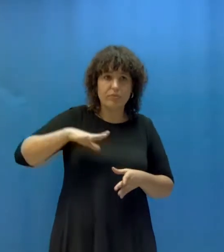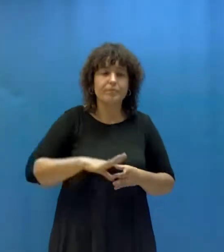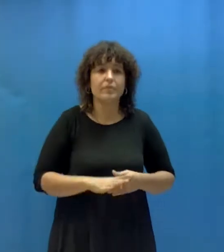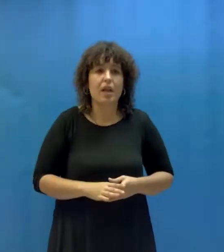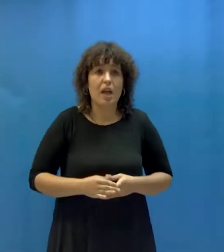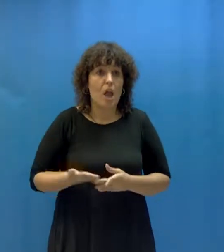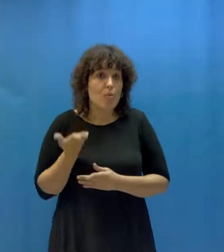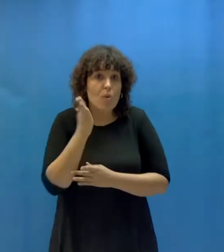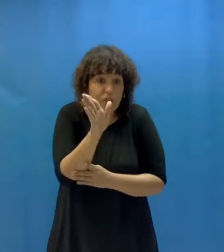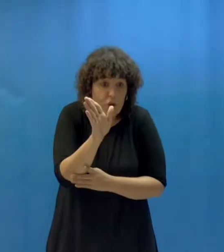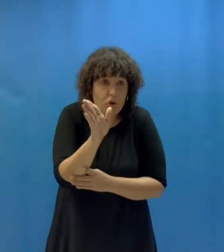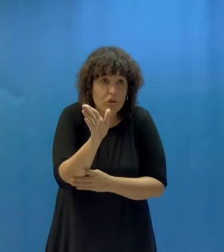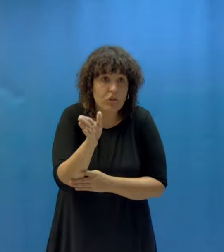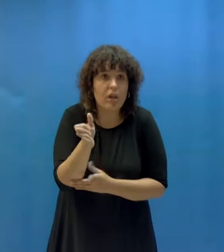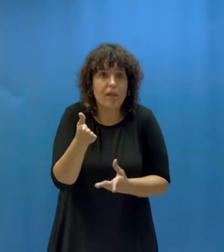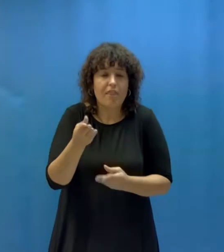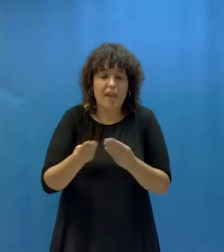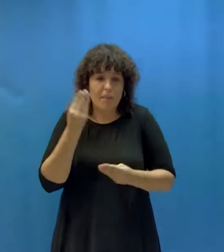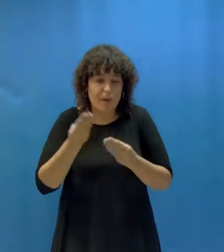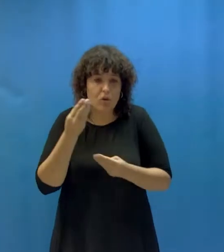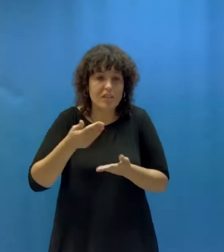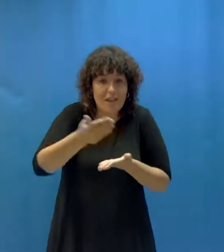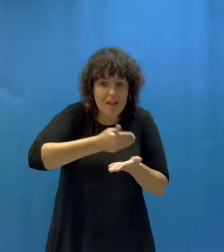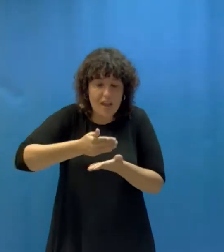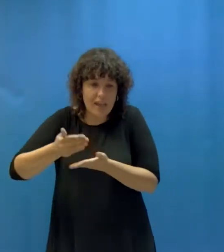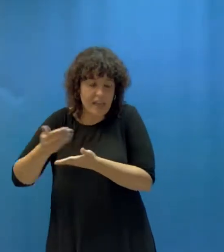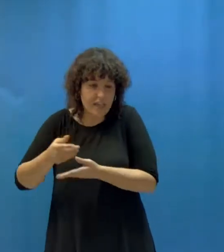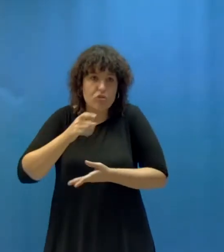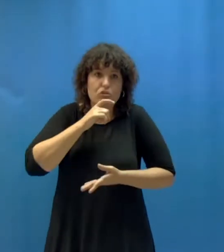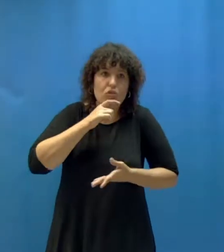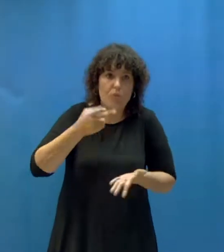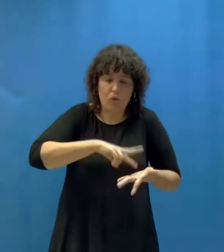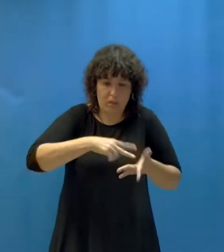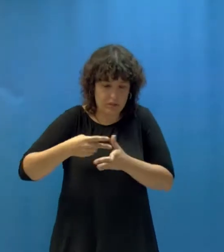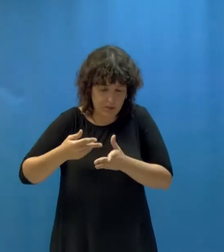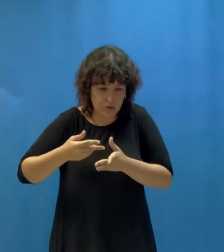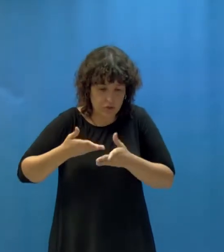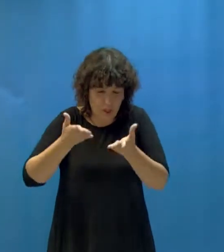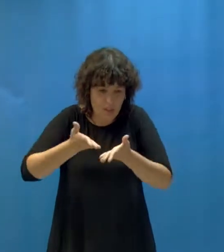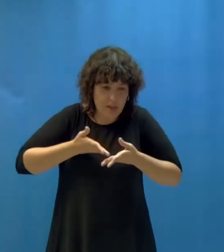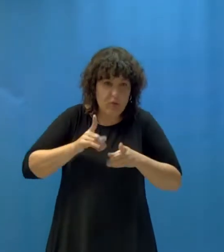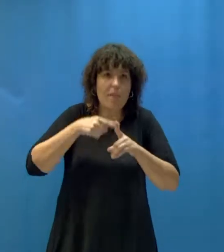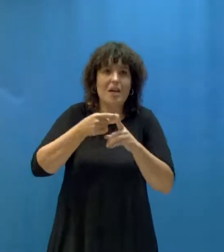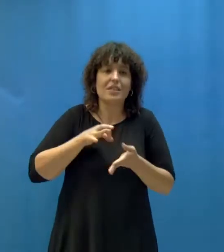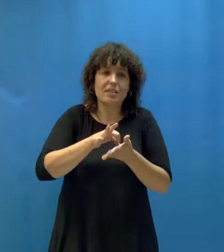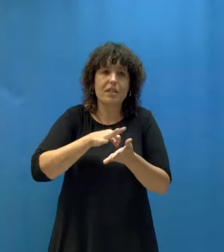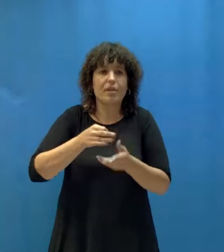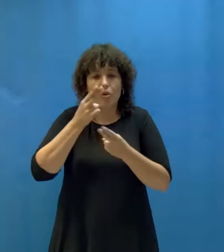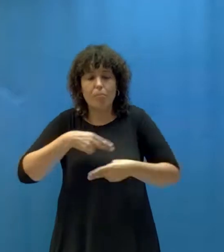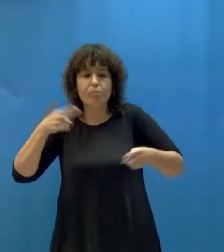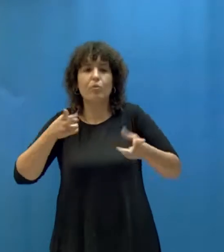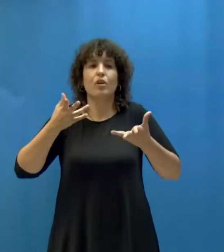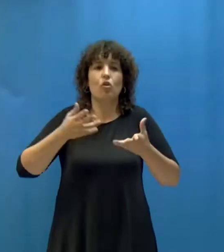moción de mejora y optimización de ingresos mediante los instrumentos de contratación existentes y, en particular, el contrato de servicio público de mobiliario